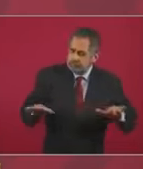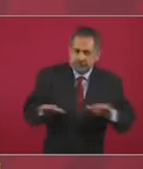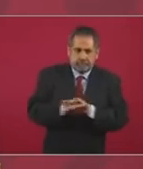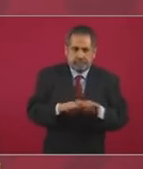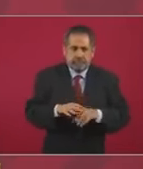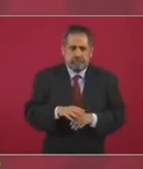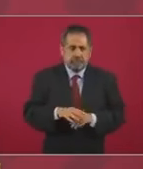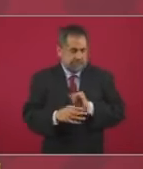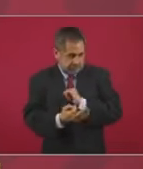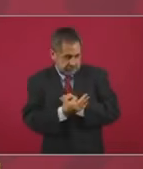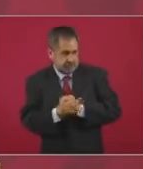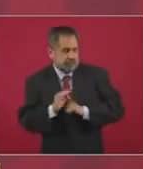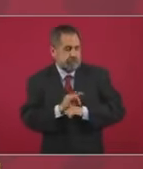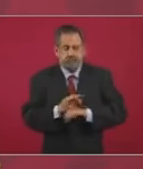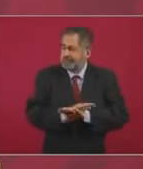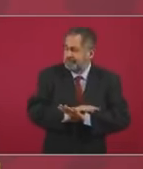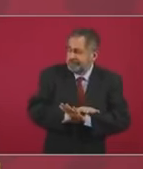influyentismo,